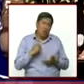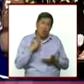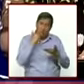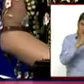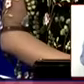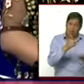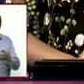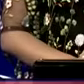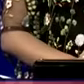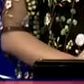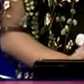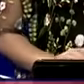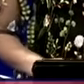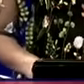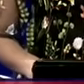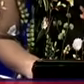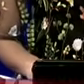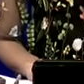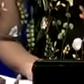perfectamente.